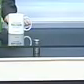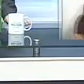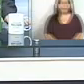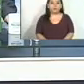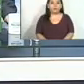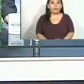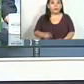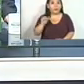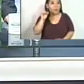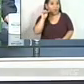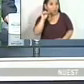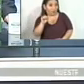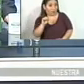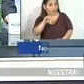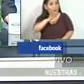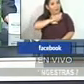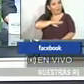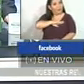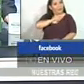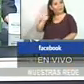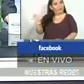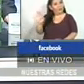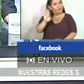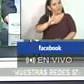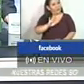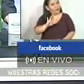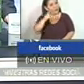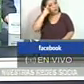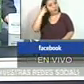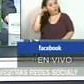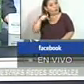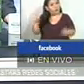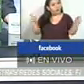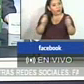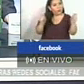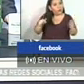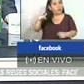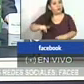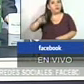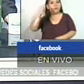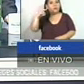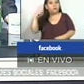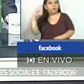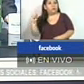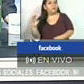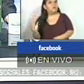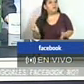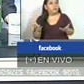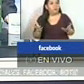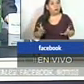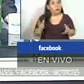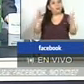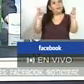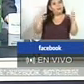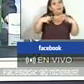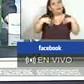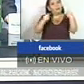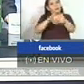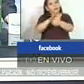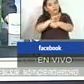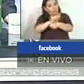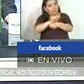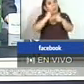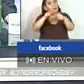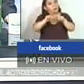Las fiestas patrias lucirán un tanto diferentes en este 2020 debido a la pandemia generada por la COVID-19 a pesar de